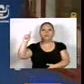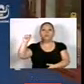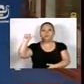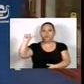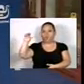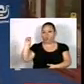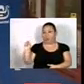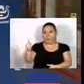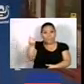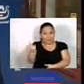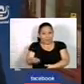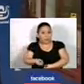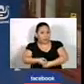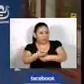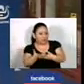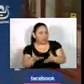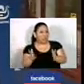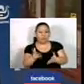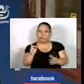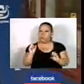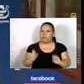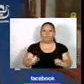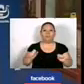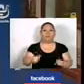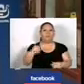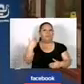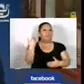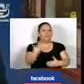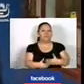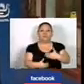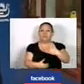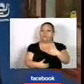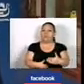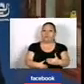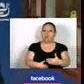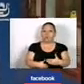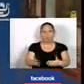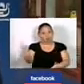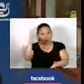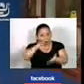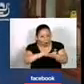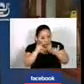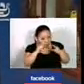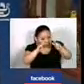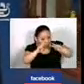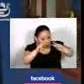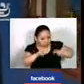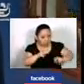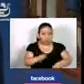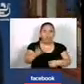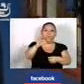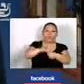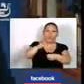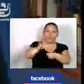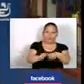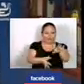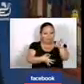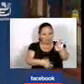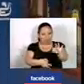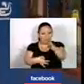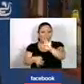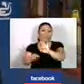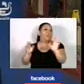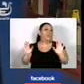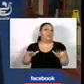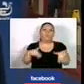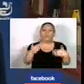expresaba de que no se procede con el no procede con el abrir las urnas y hacer el conteo voto por voto ya que no se